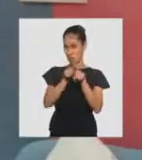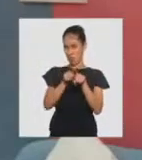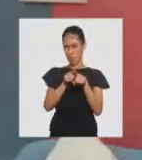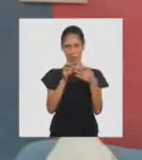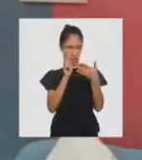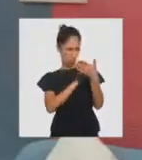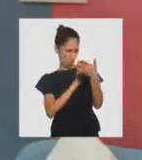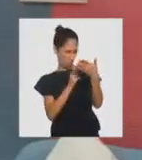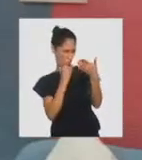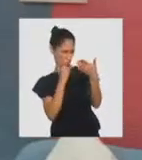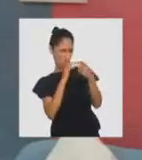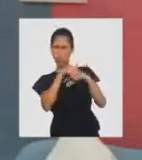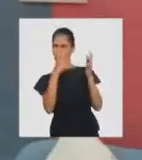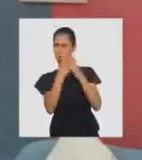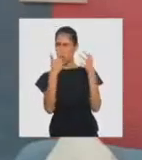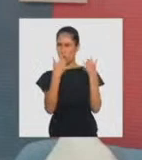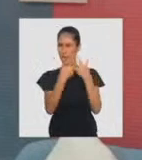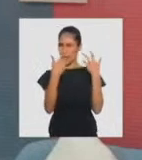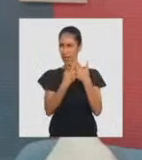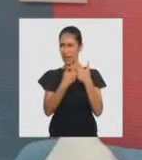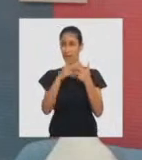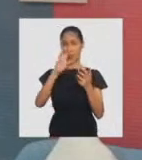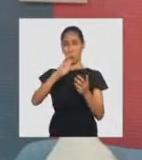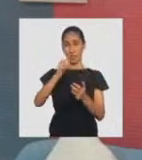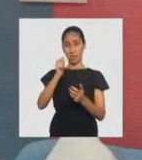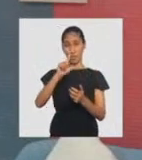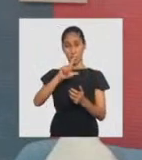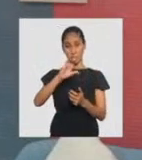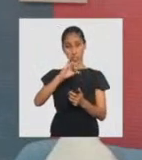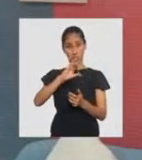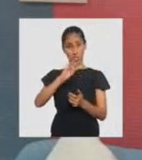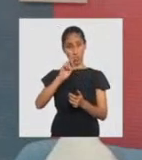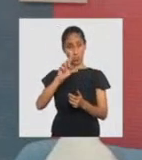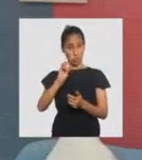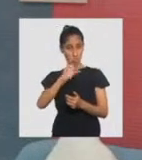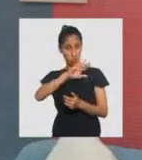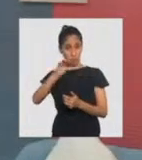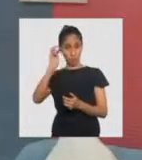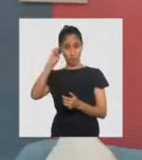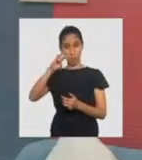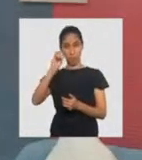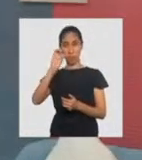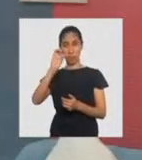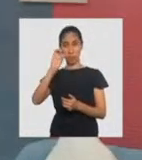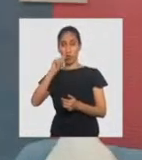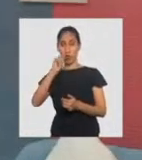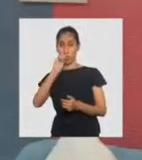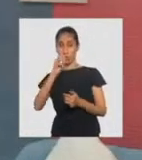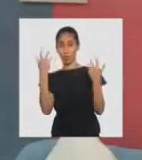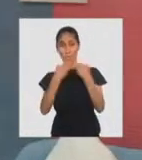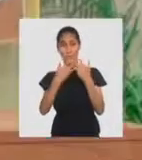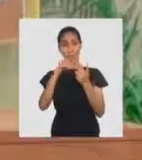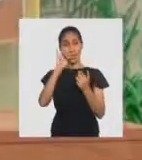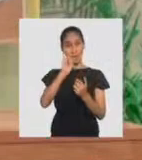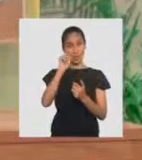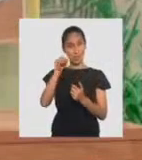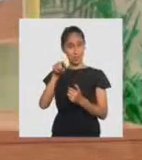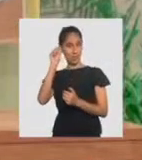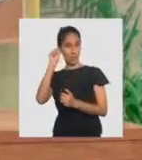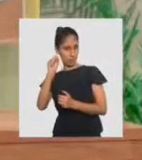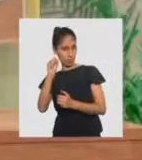se resolvieron situaciones relacionadas con el cálculo de montos en los que está involucrado el interés simple, utilizando